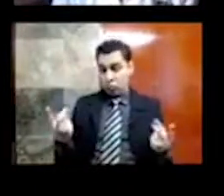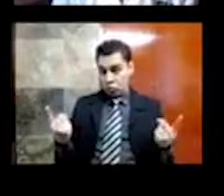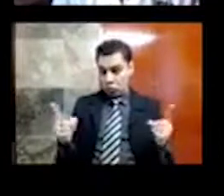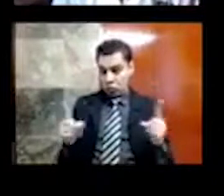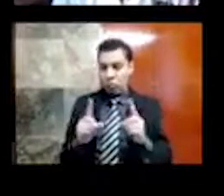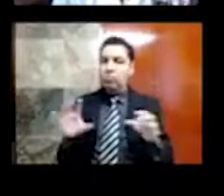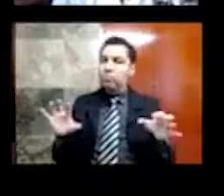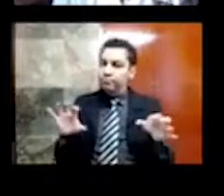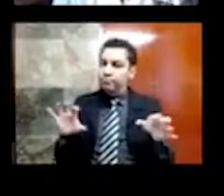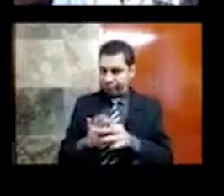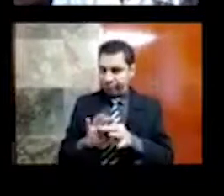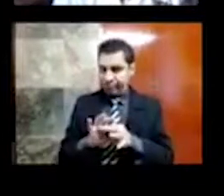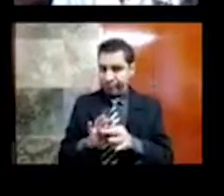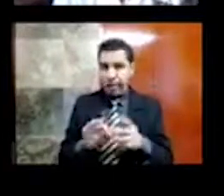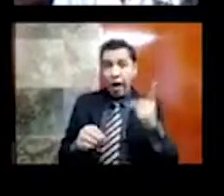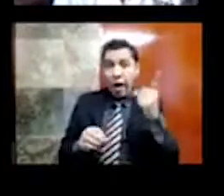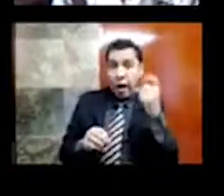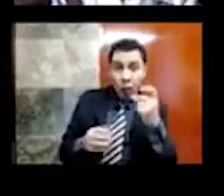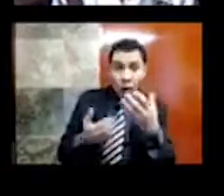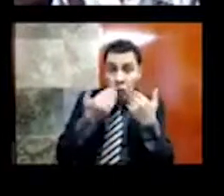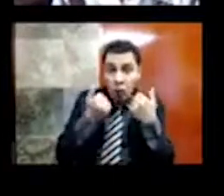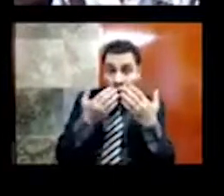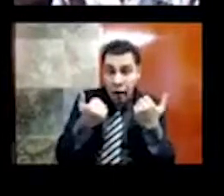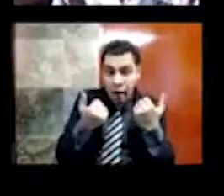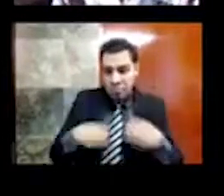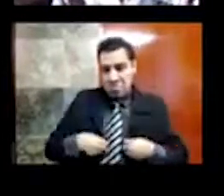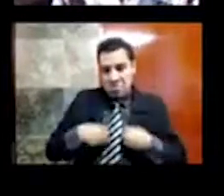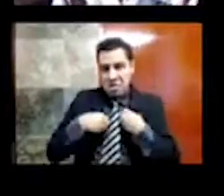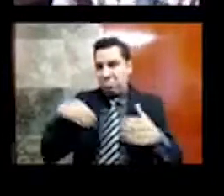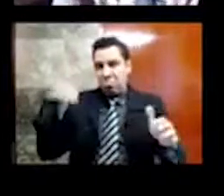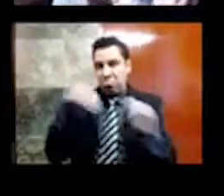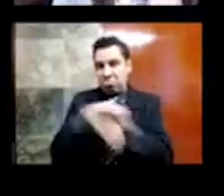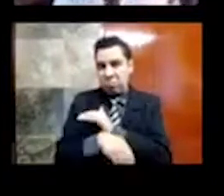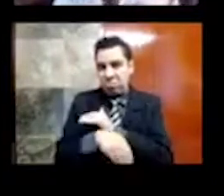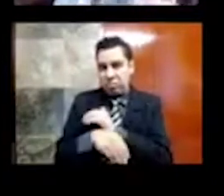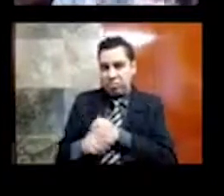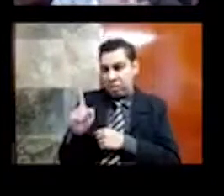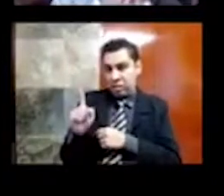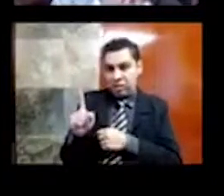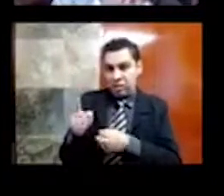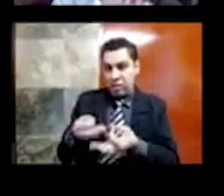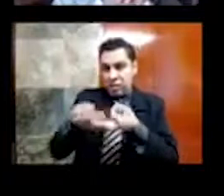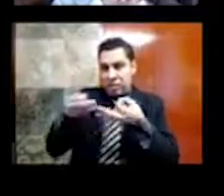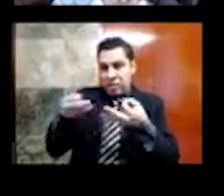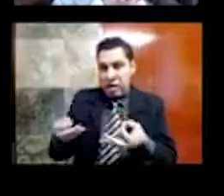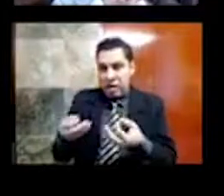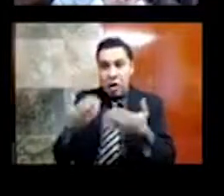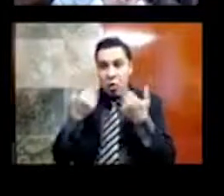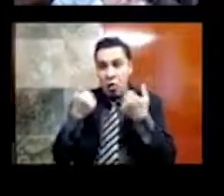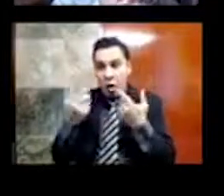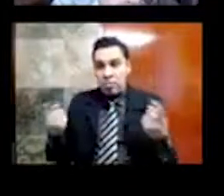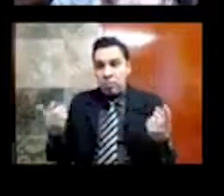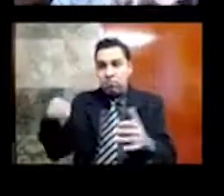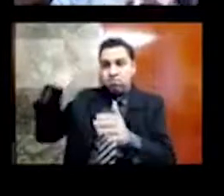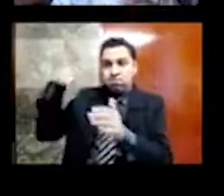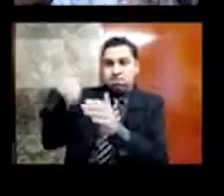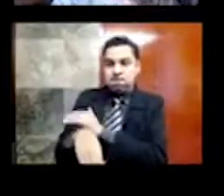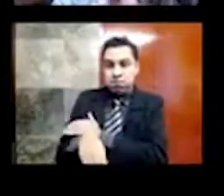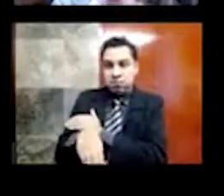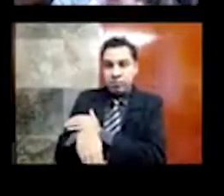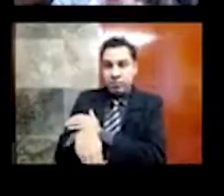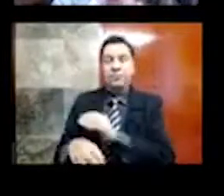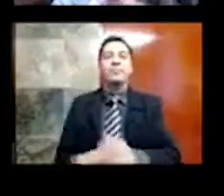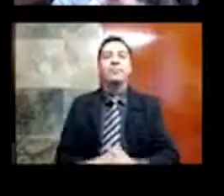no hay vida. O están contentos o se los lleva el tren a todos, ¿no? Bueno, no había trenes entonces, se los lleva el viento. La que